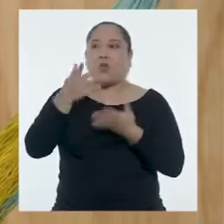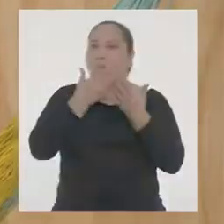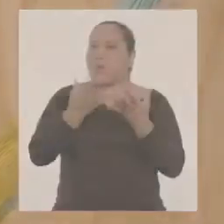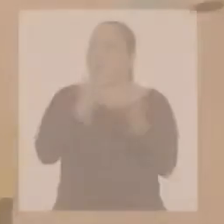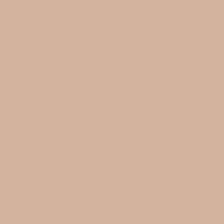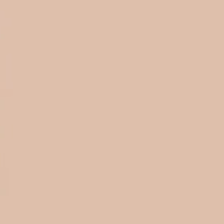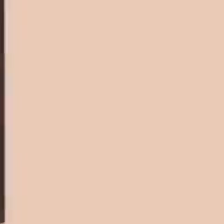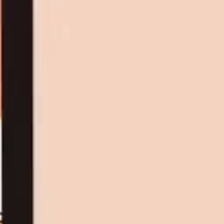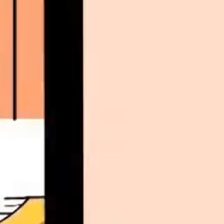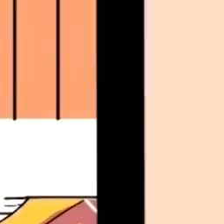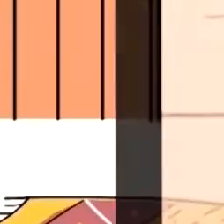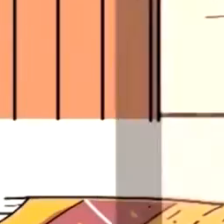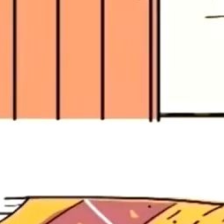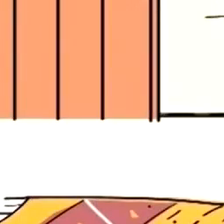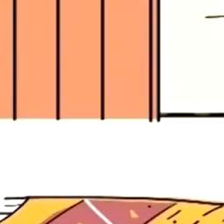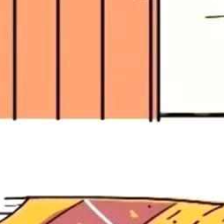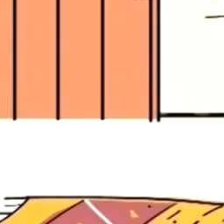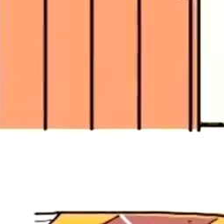que